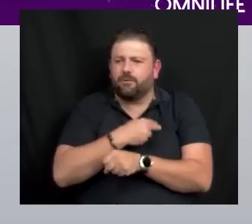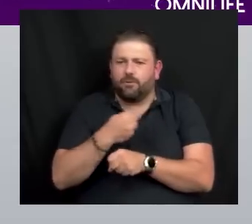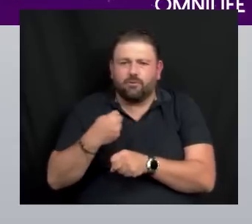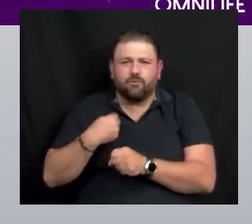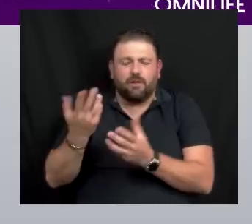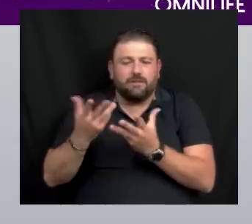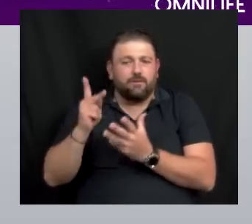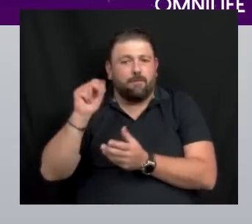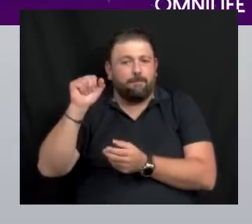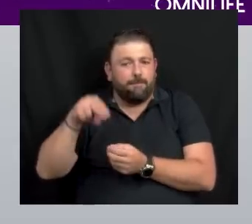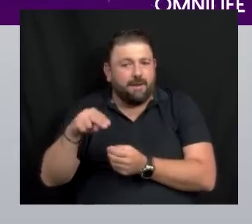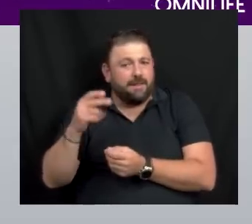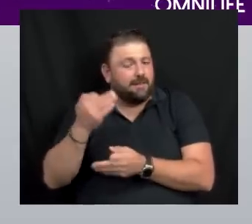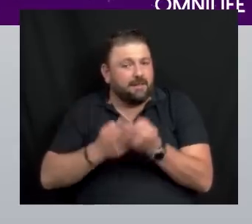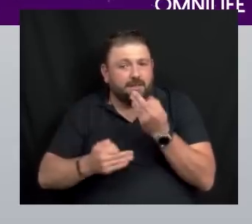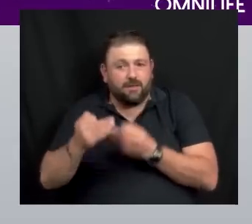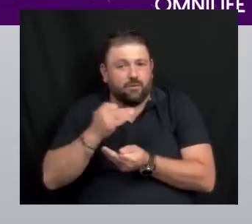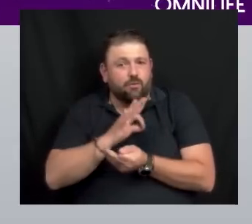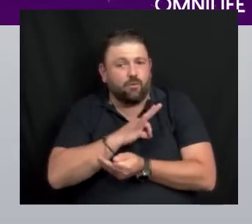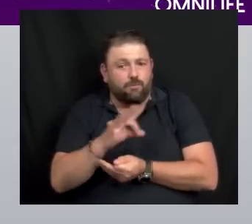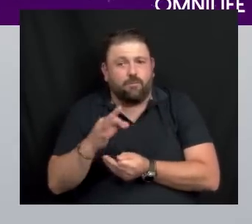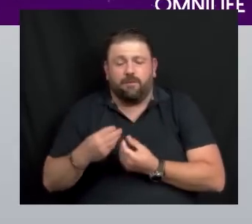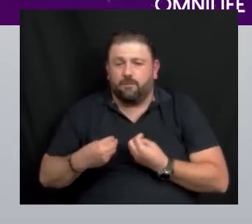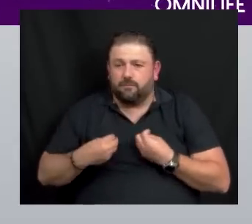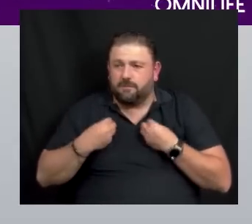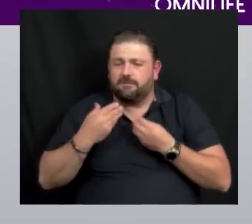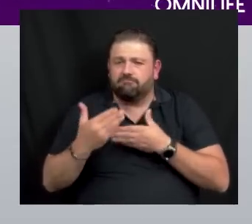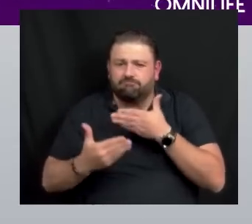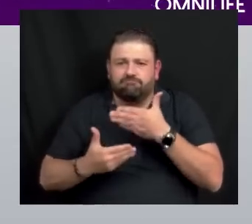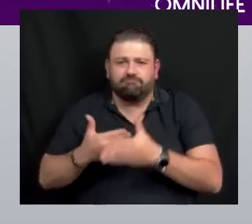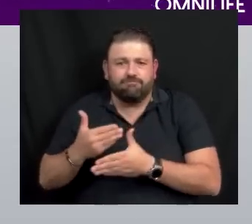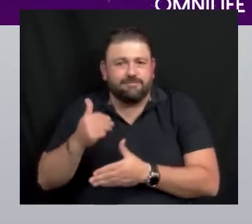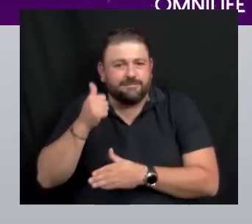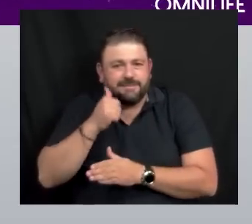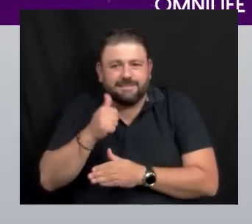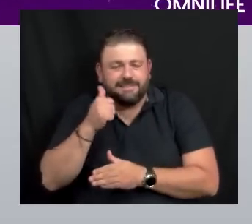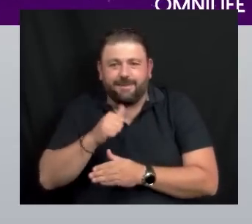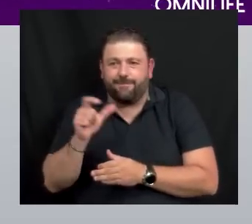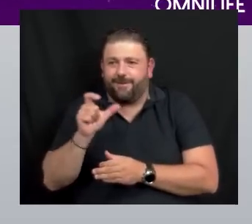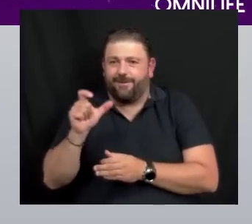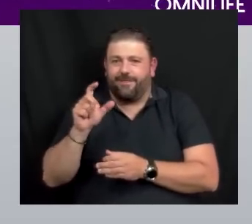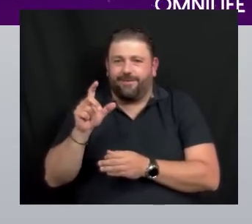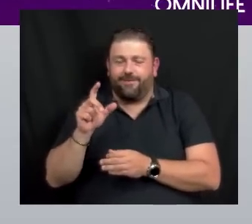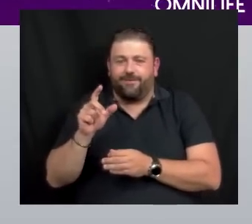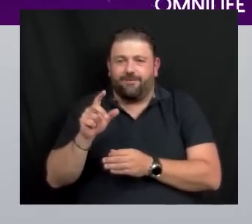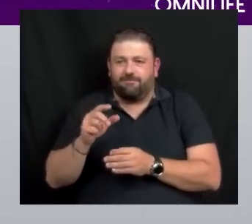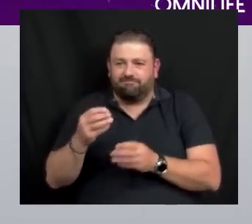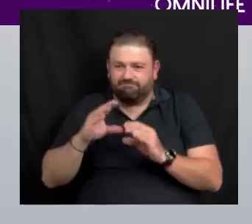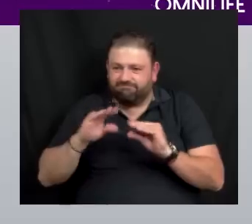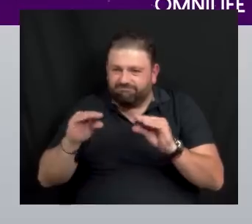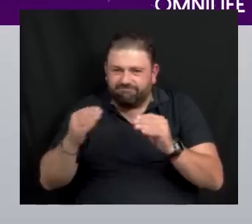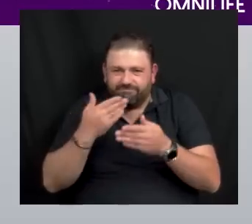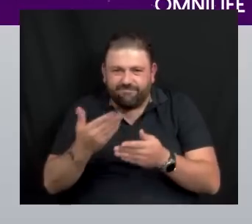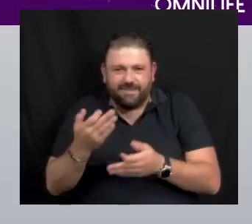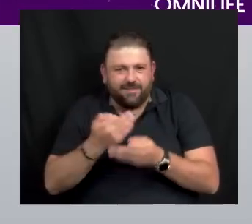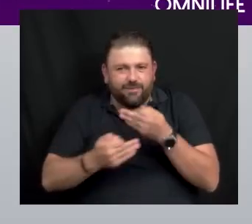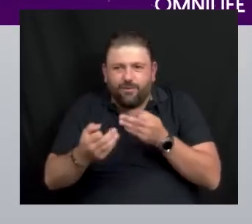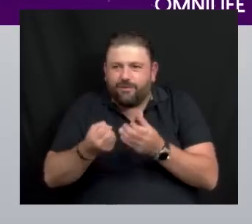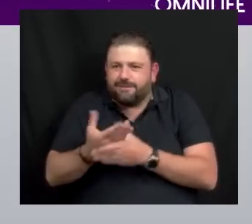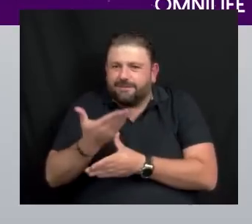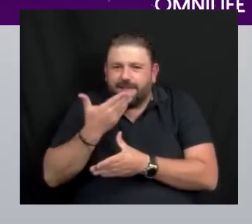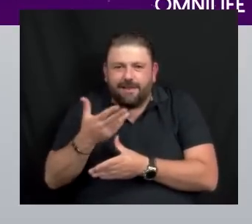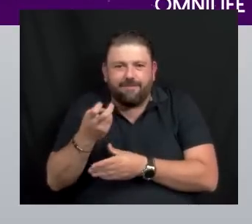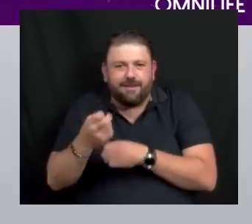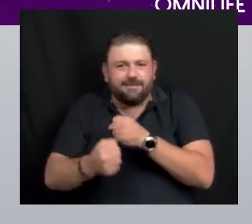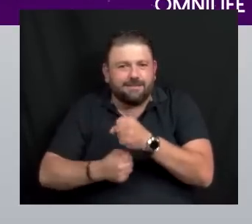las organizaciones, lo que podemos vivir, llevamos gente también, y cerrar el año con niveles arriba.